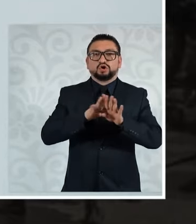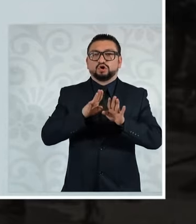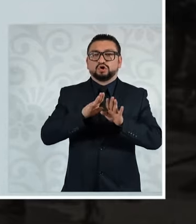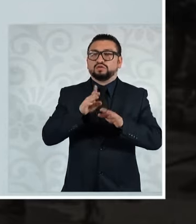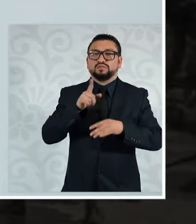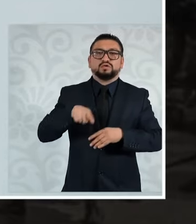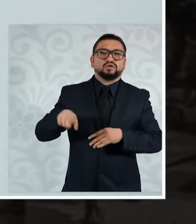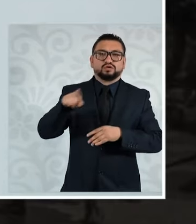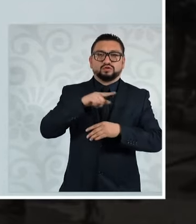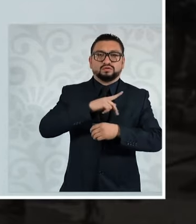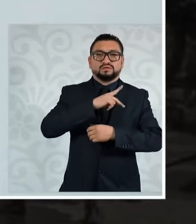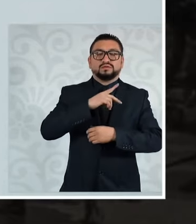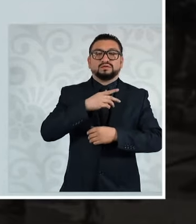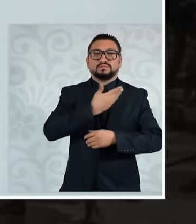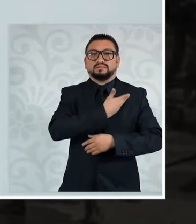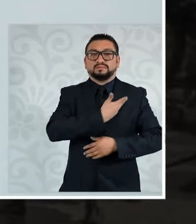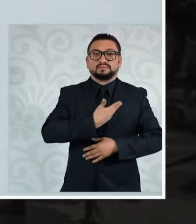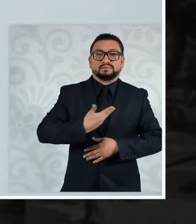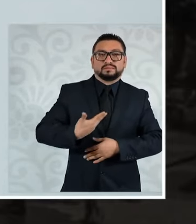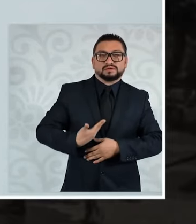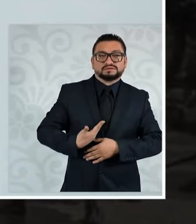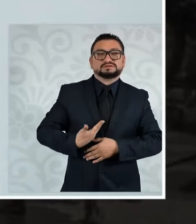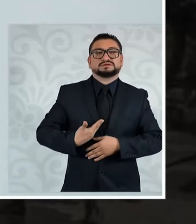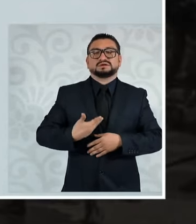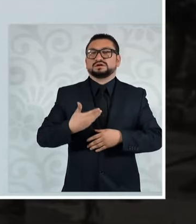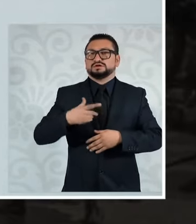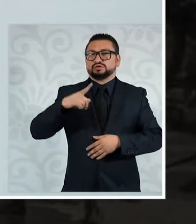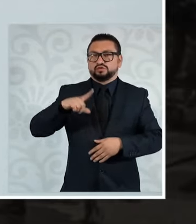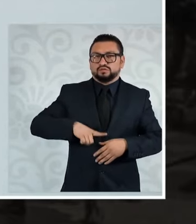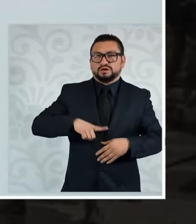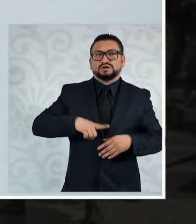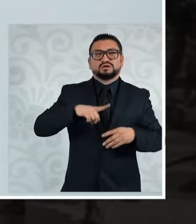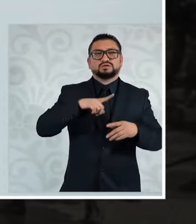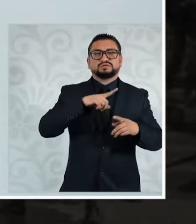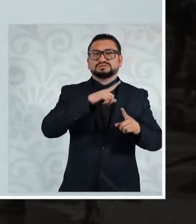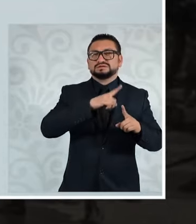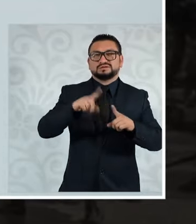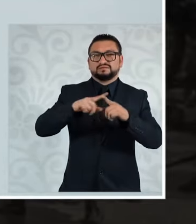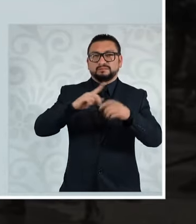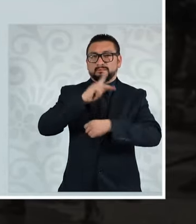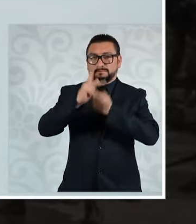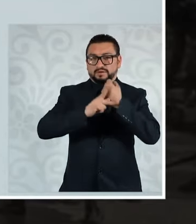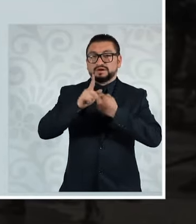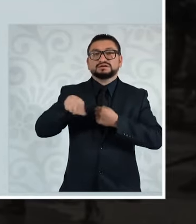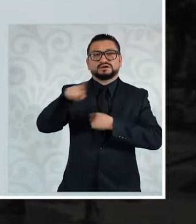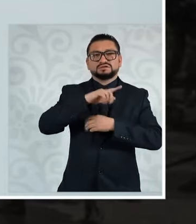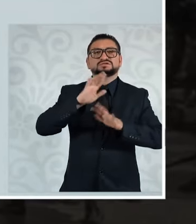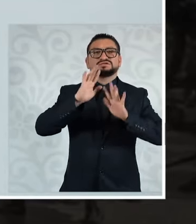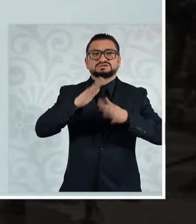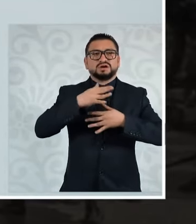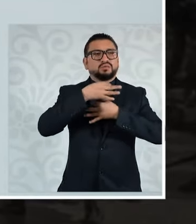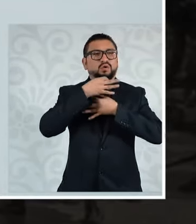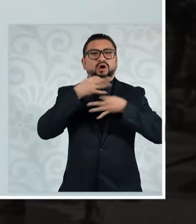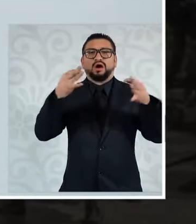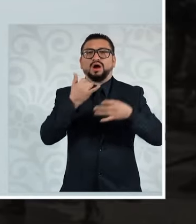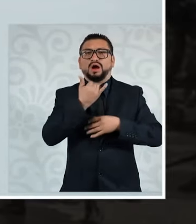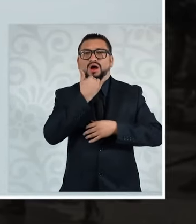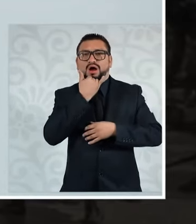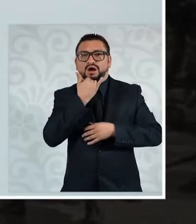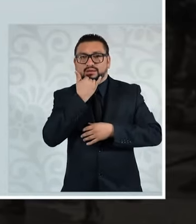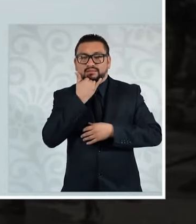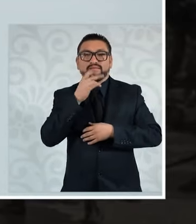que han hecho presidentes o gobernantes de distintos lugares del mundo, para ver